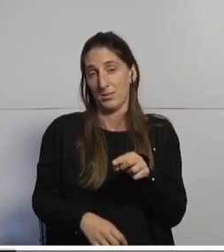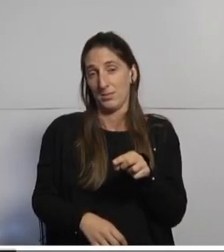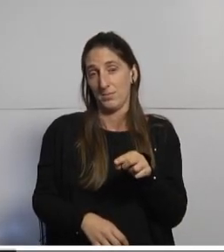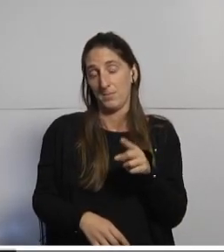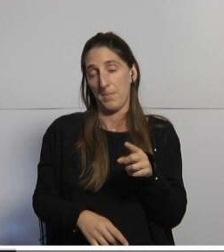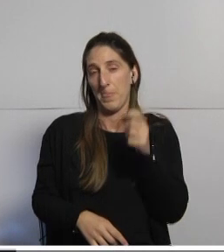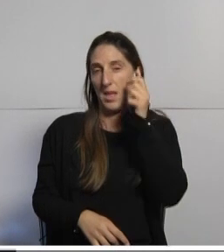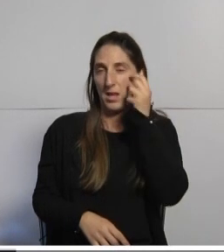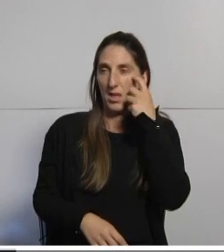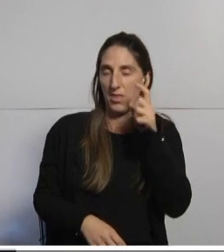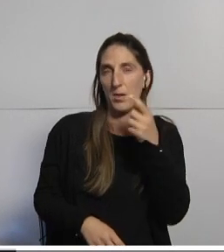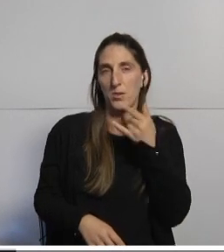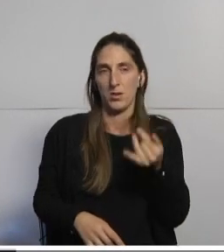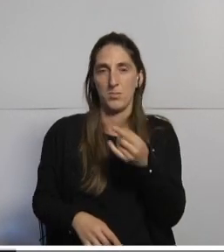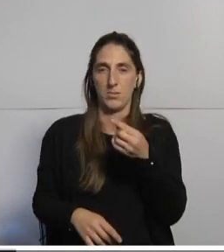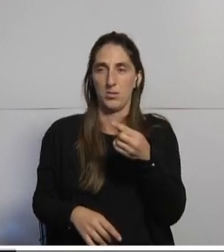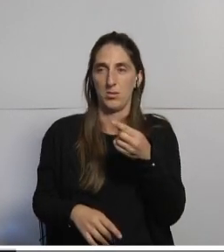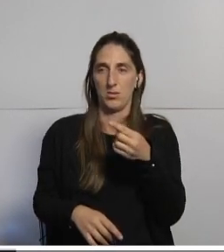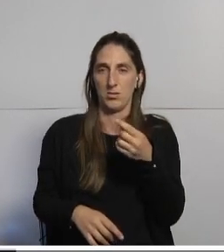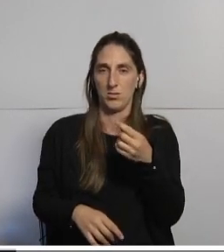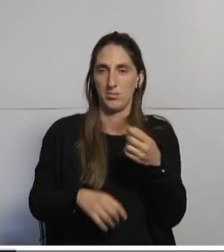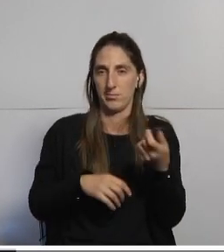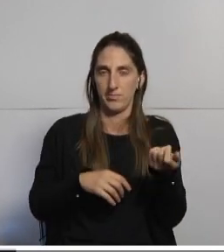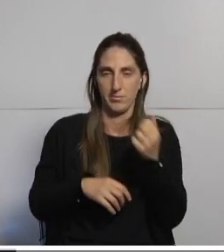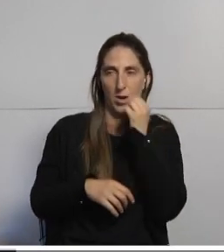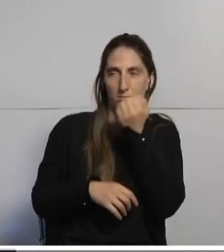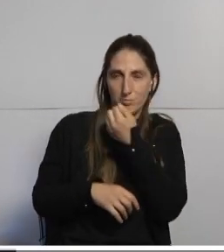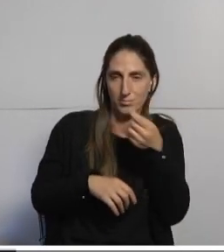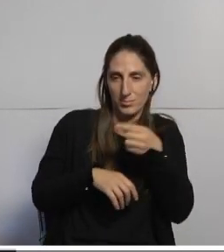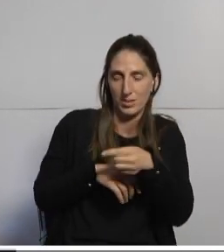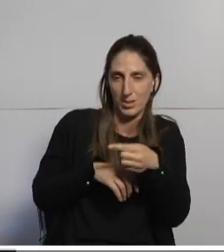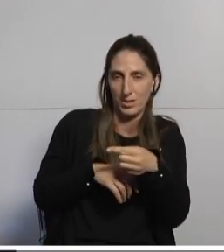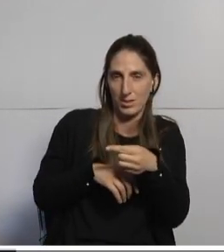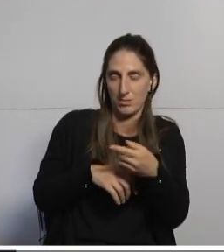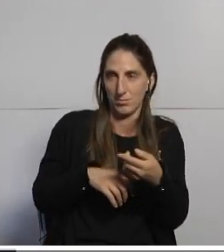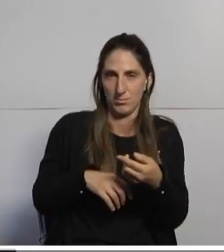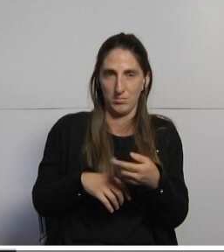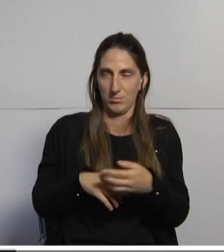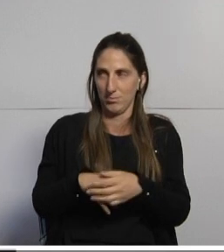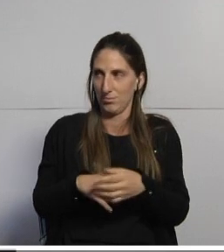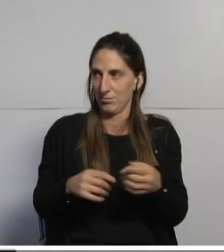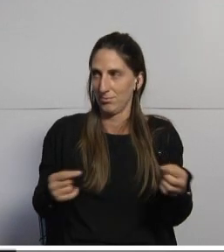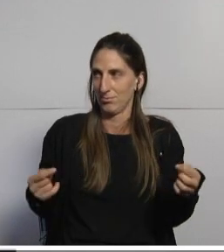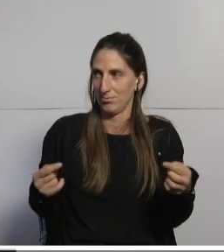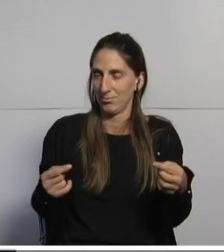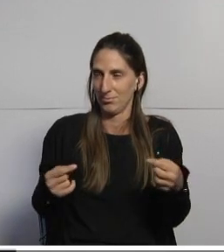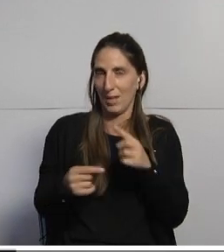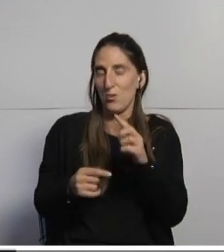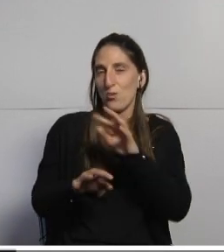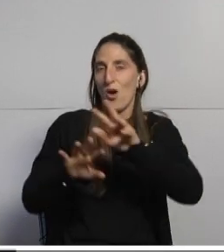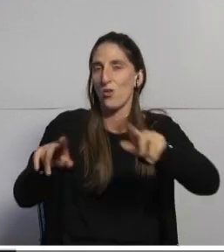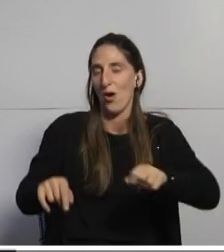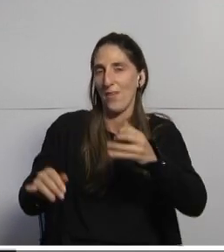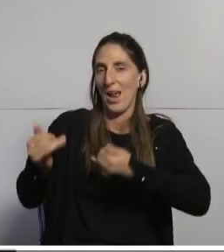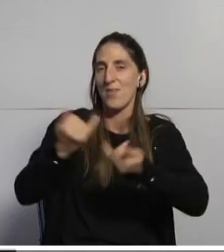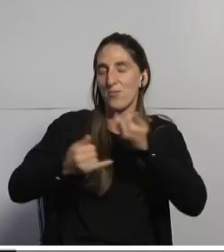como, por ejemplo, si los traqueadores nos traquean a nosotros, entonces el MIT traquea a los traqueadores a este tipo de aplicaciones para